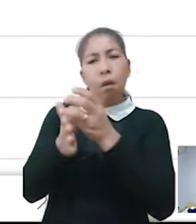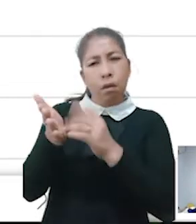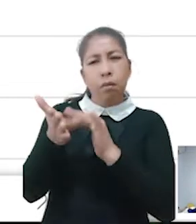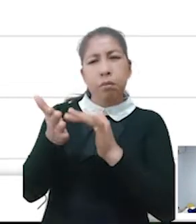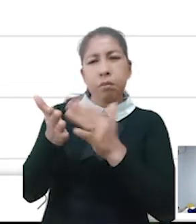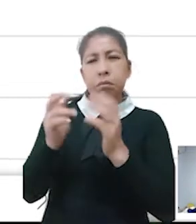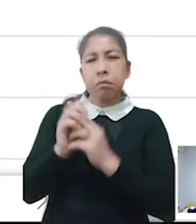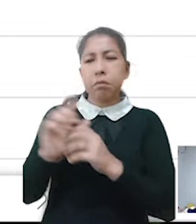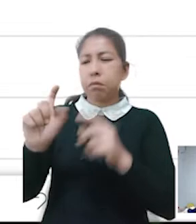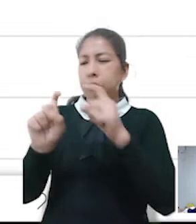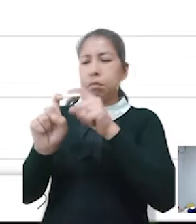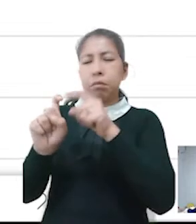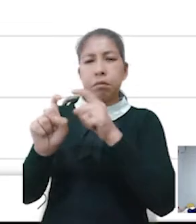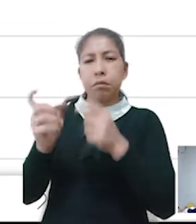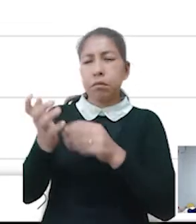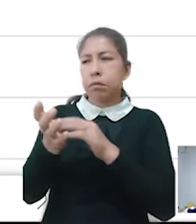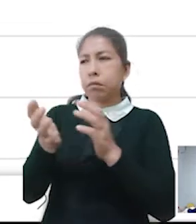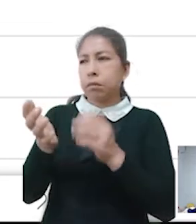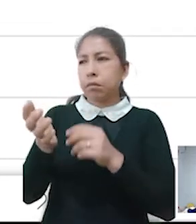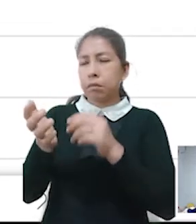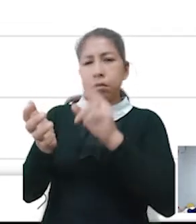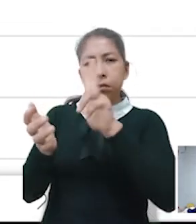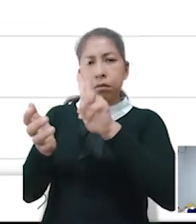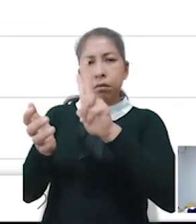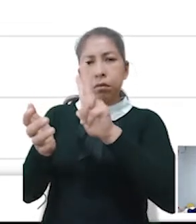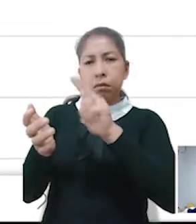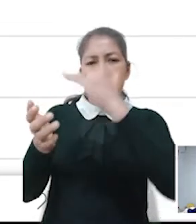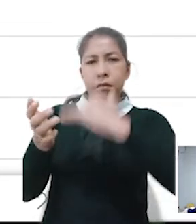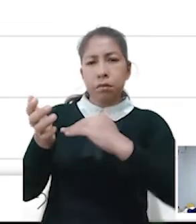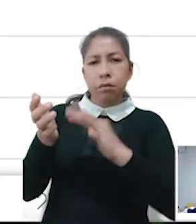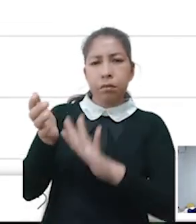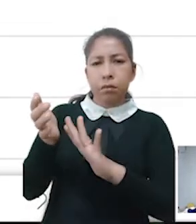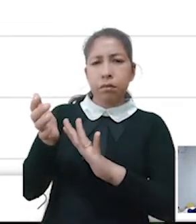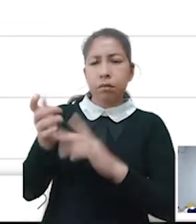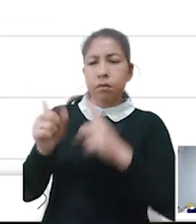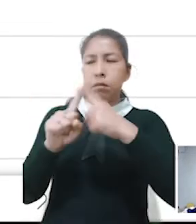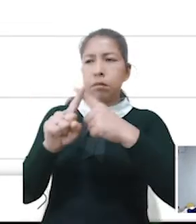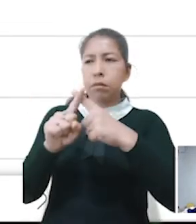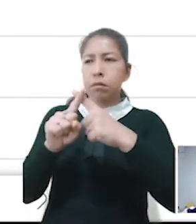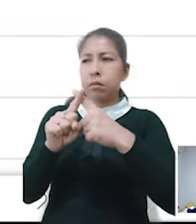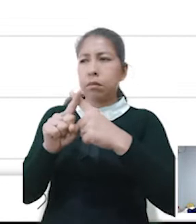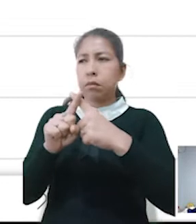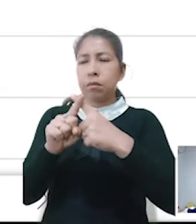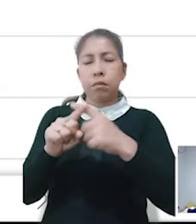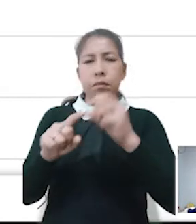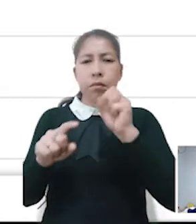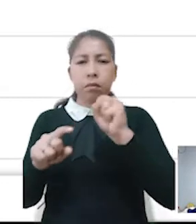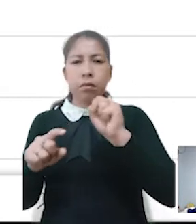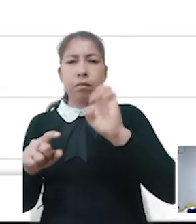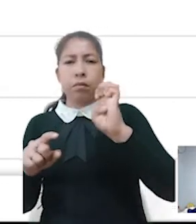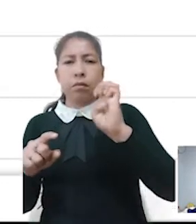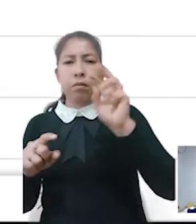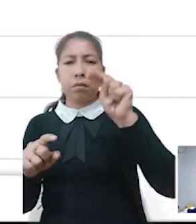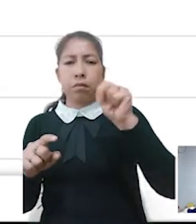sería 3/5 en línea de fracción, 3 sobre 5, multiplicado por el seno del ángulo